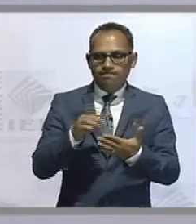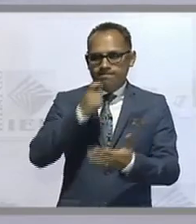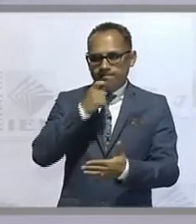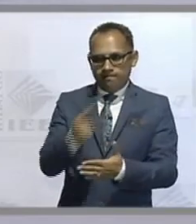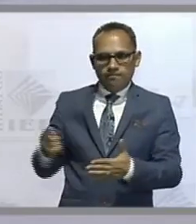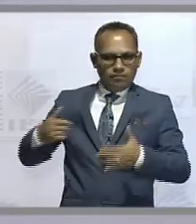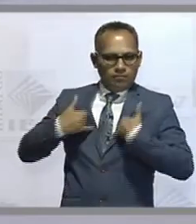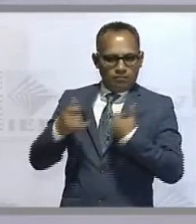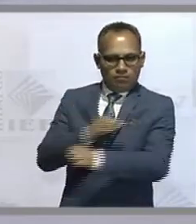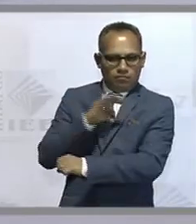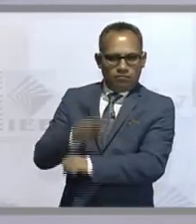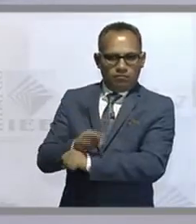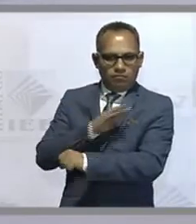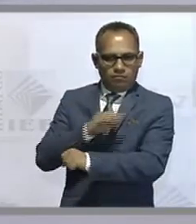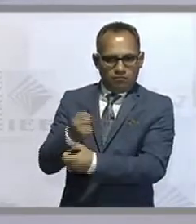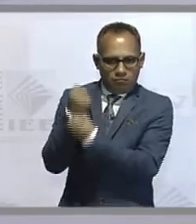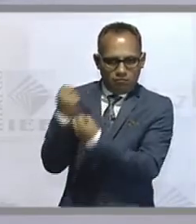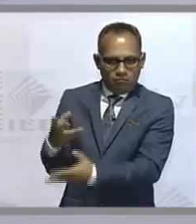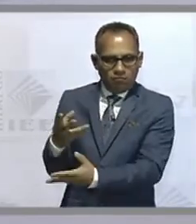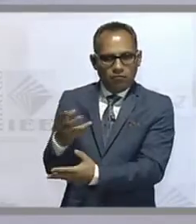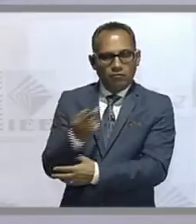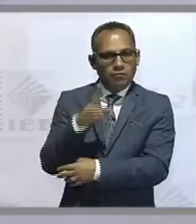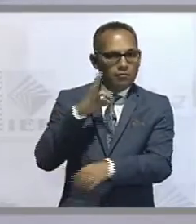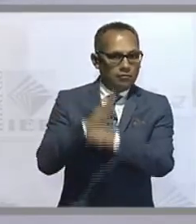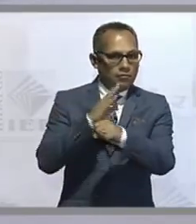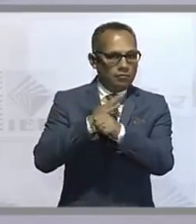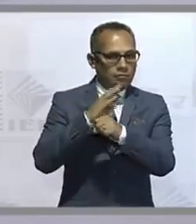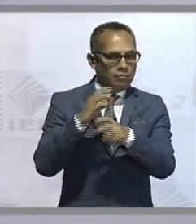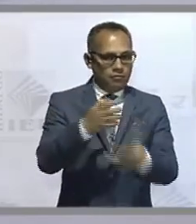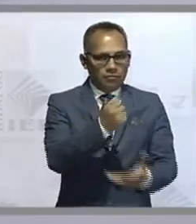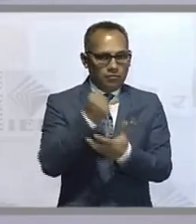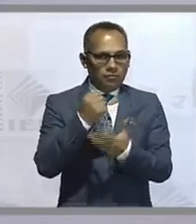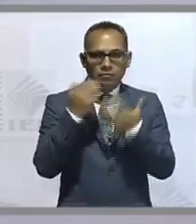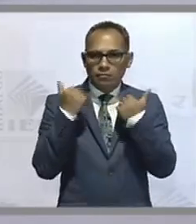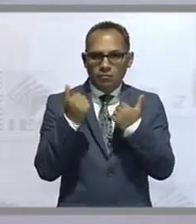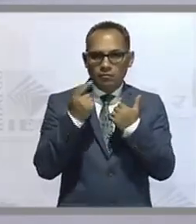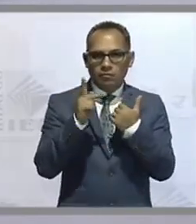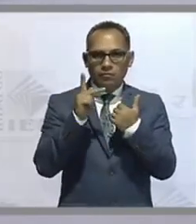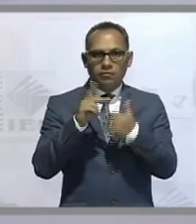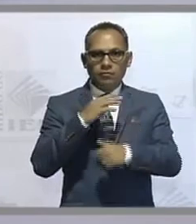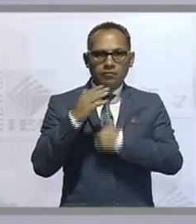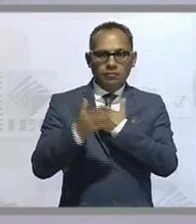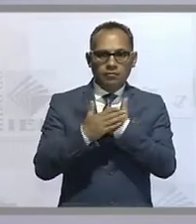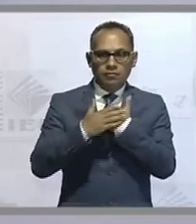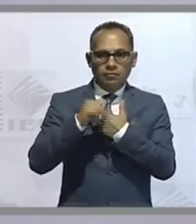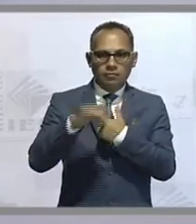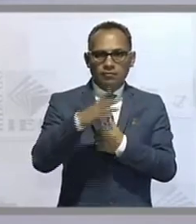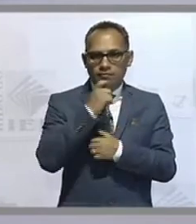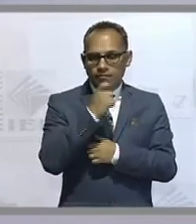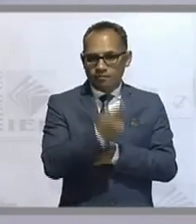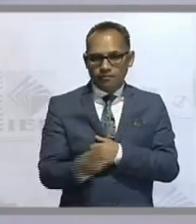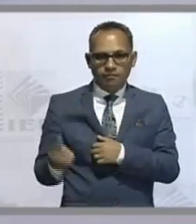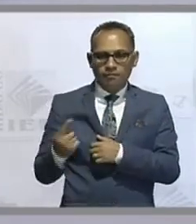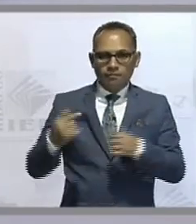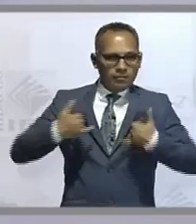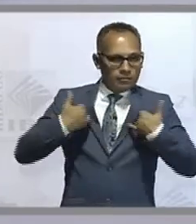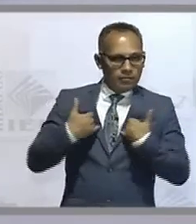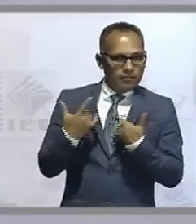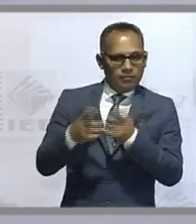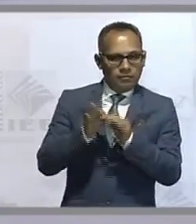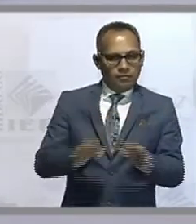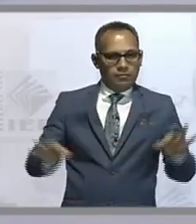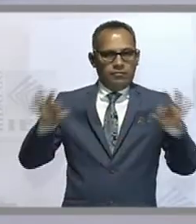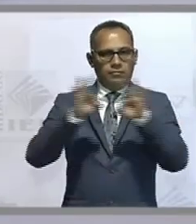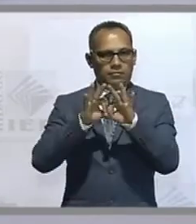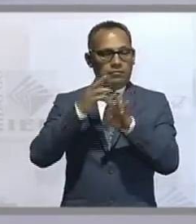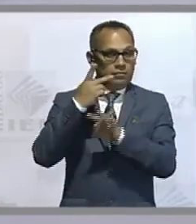ejemplo hasta el día de hoy carece de presupuesto en el discurso los niños las niñas y los adolescentes son muy importantes pero en los hechos